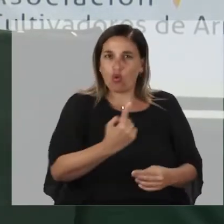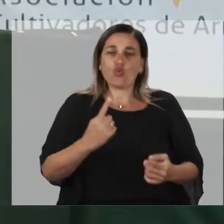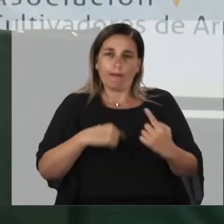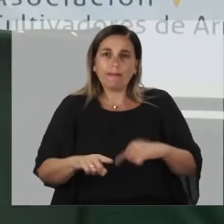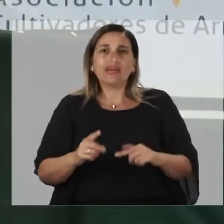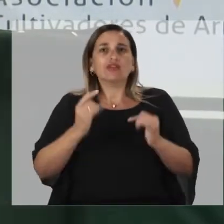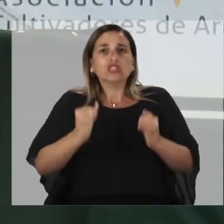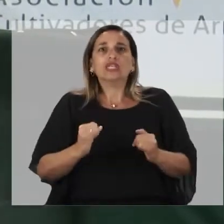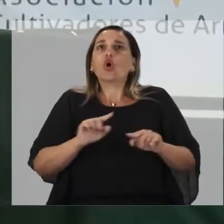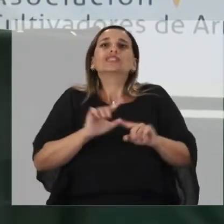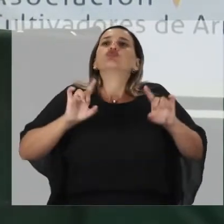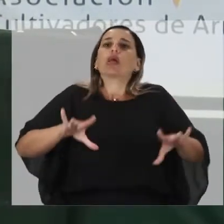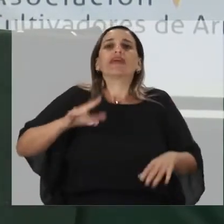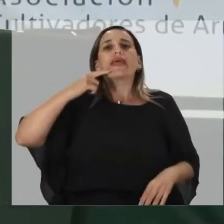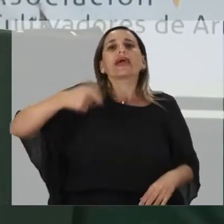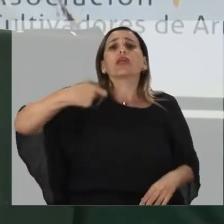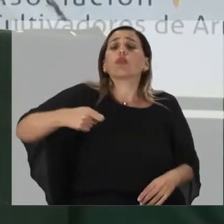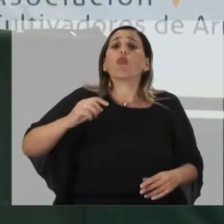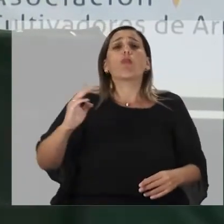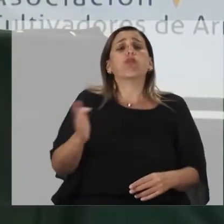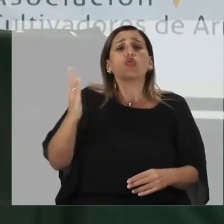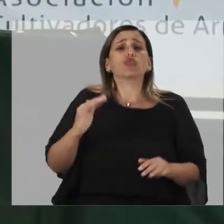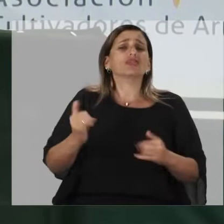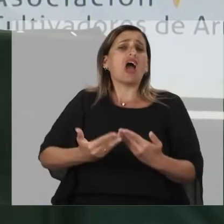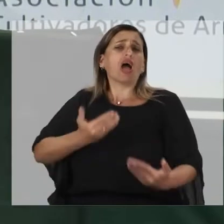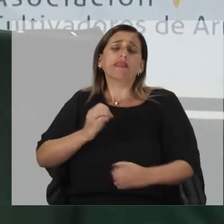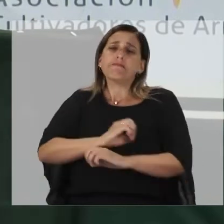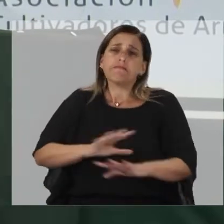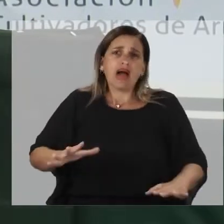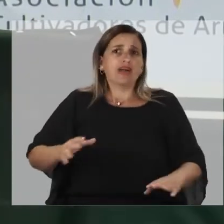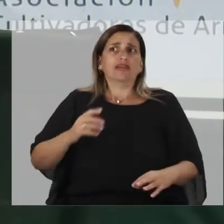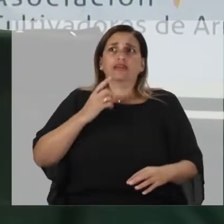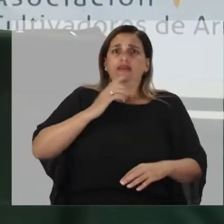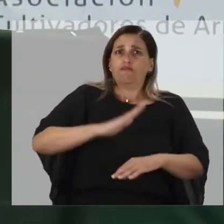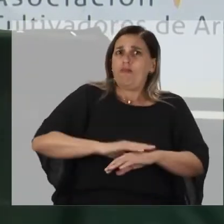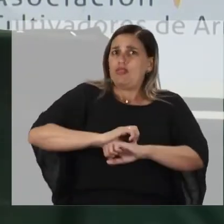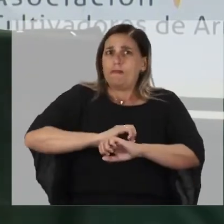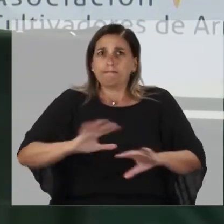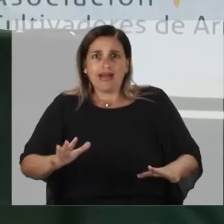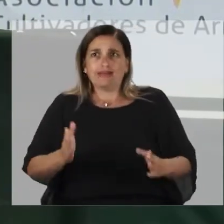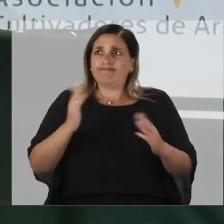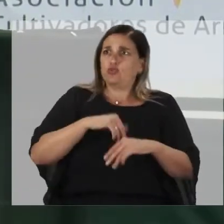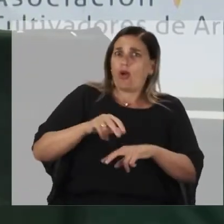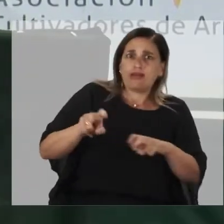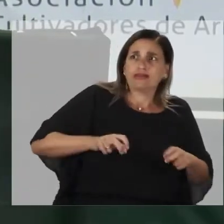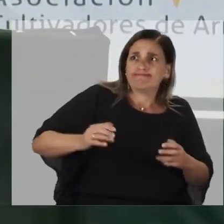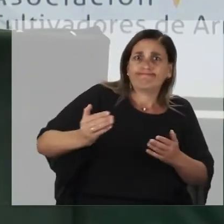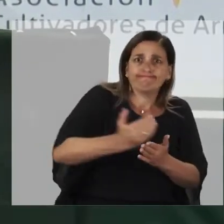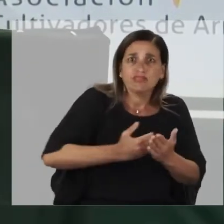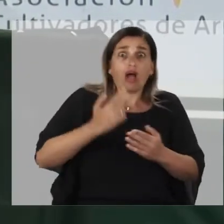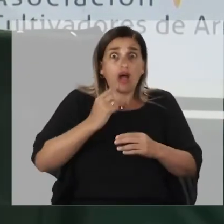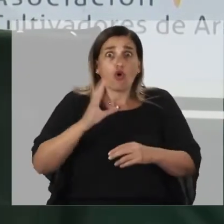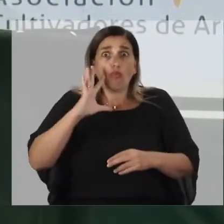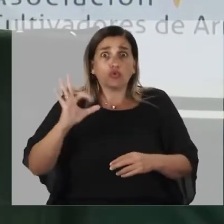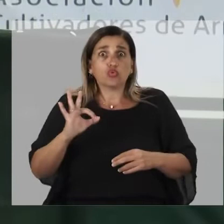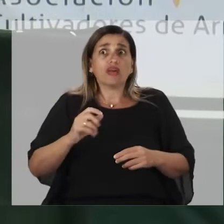crediticia. Pues no es lo único que mira. Porque si ese productor que viene enganchado con una mala zafra, que si pasó un mal momento, tiene hacia